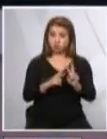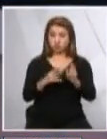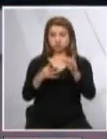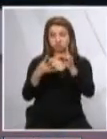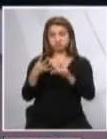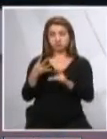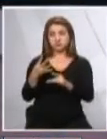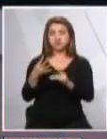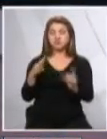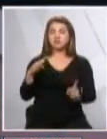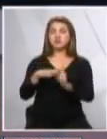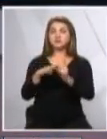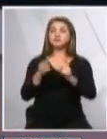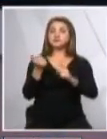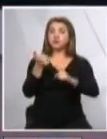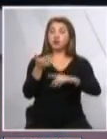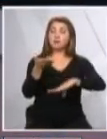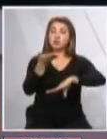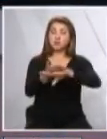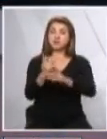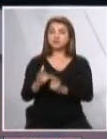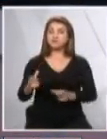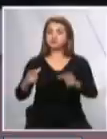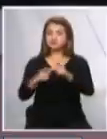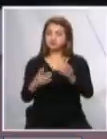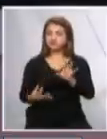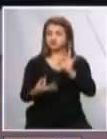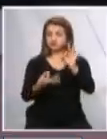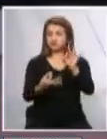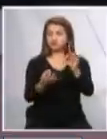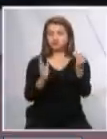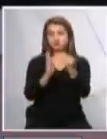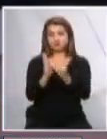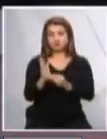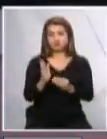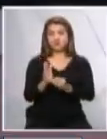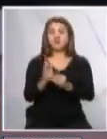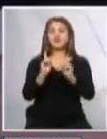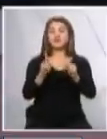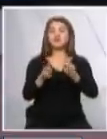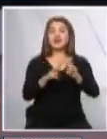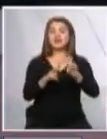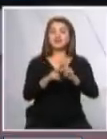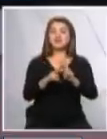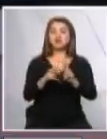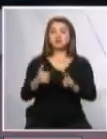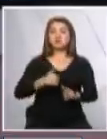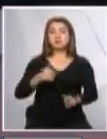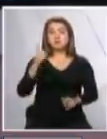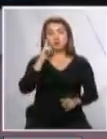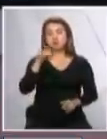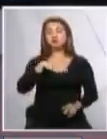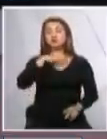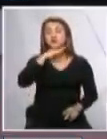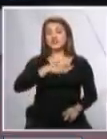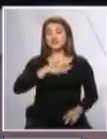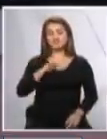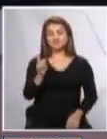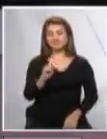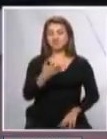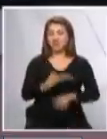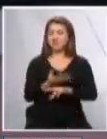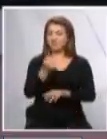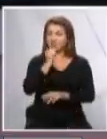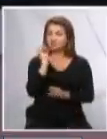dice Felipe, buenas propuestas de esta comisión y que requieren ser implementadas, pero no va a ser suficiente. O sea, yo creo